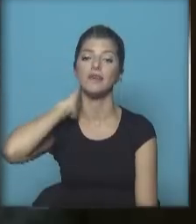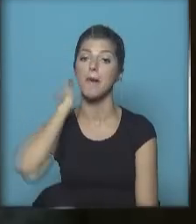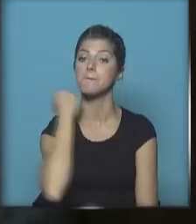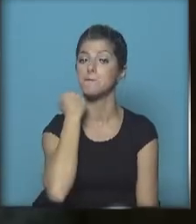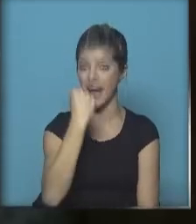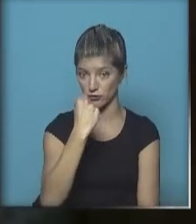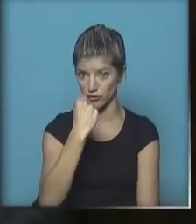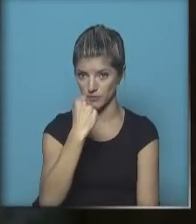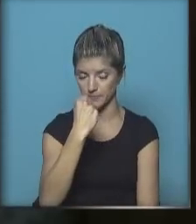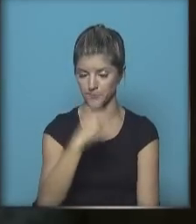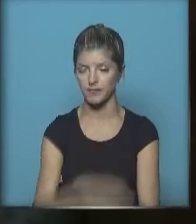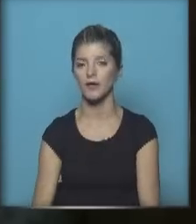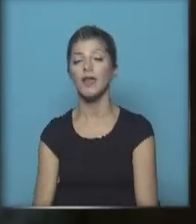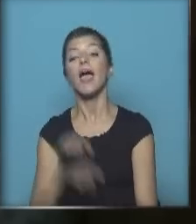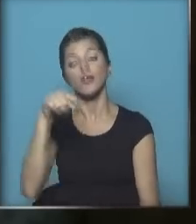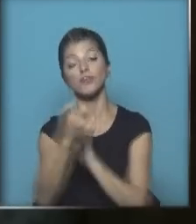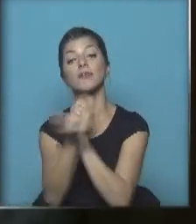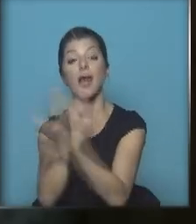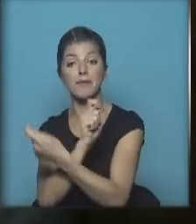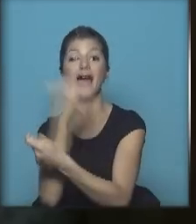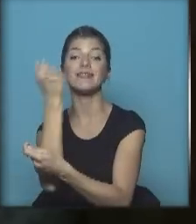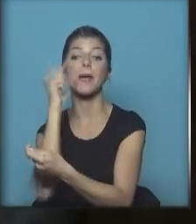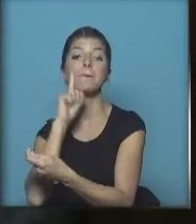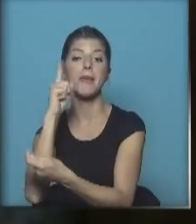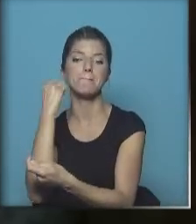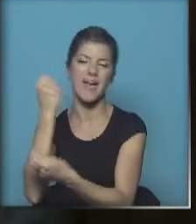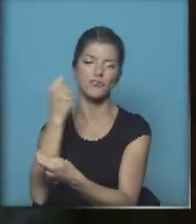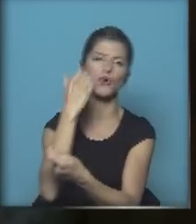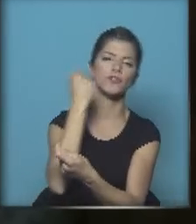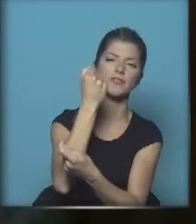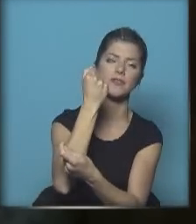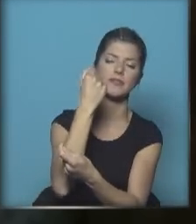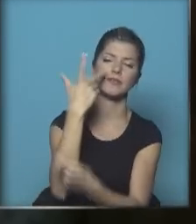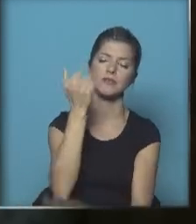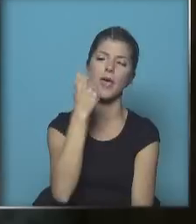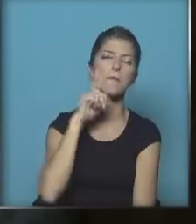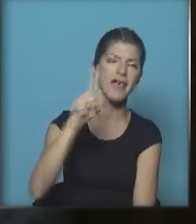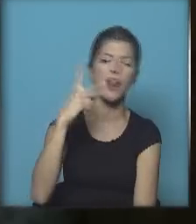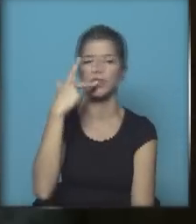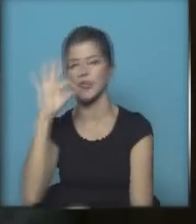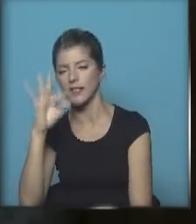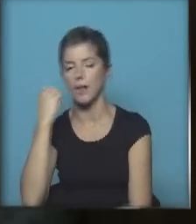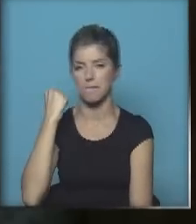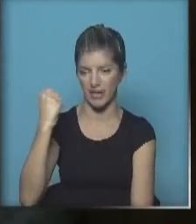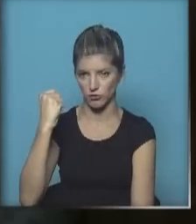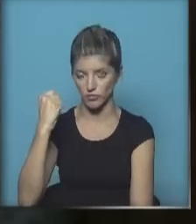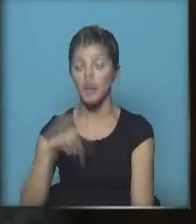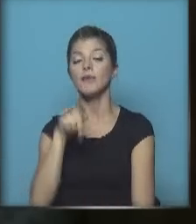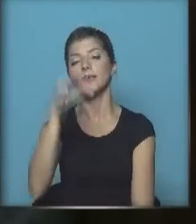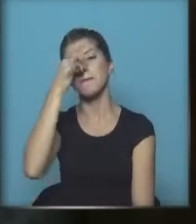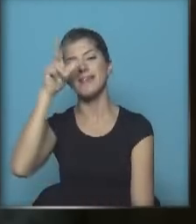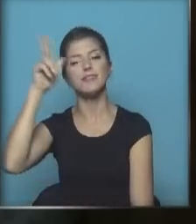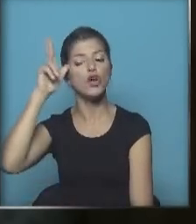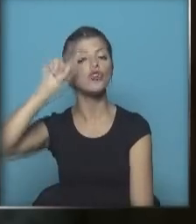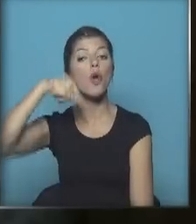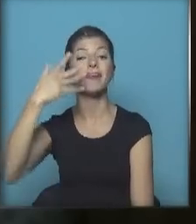pesos. ¿Se ubicaría en cuánto? En 6.000 pesos, 6.030. Se está hablando de un porcentaje del